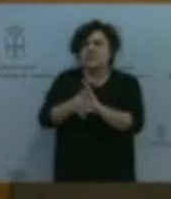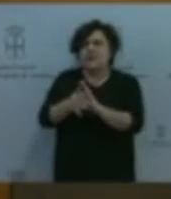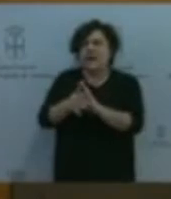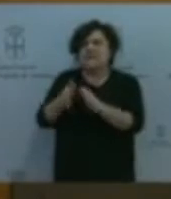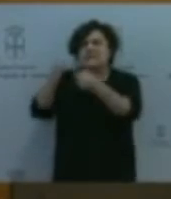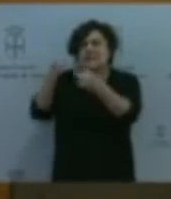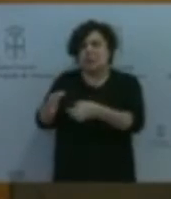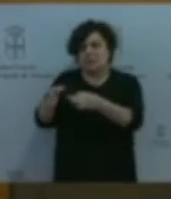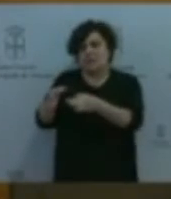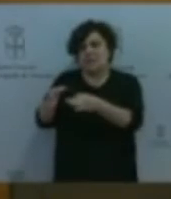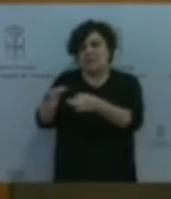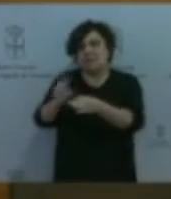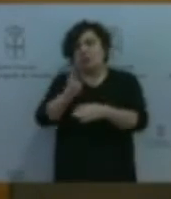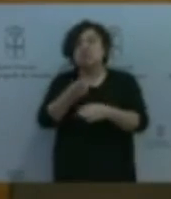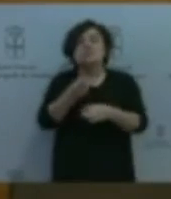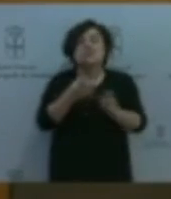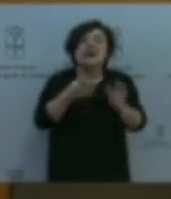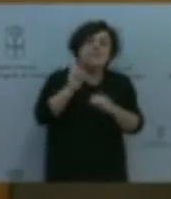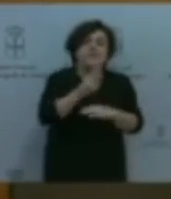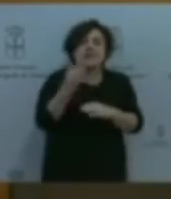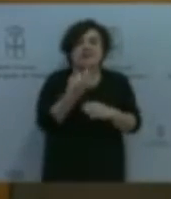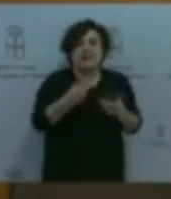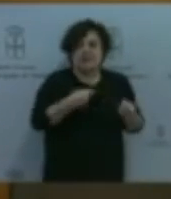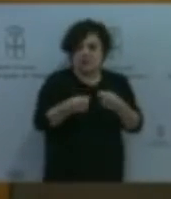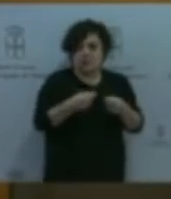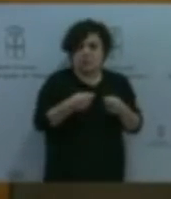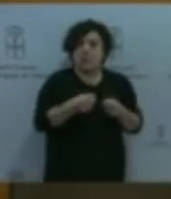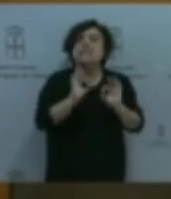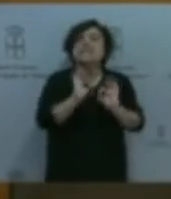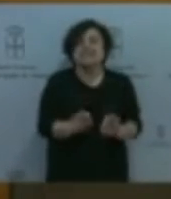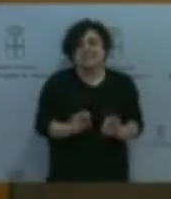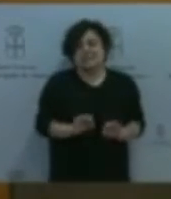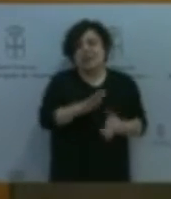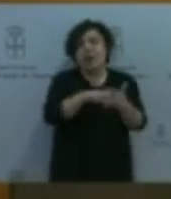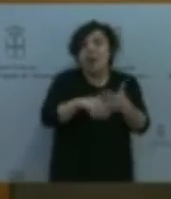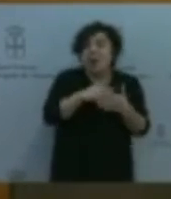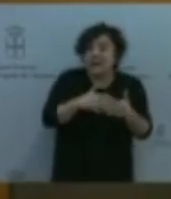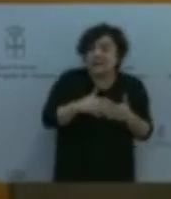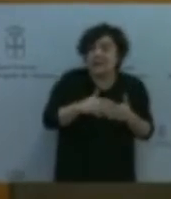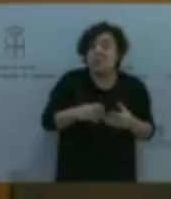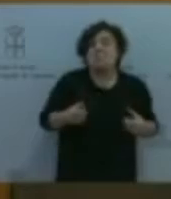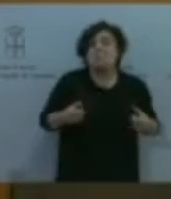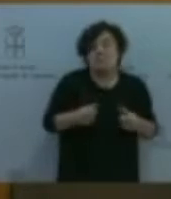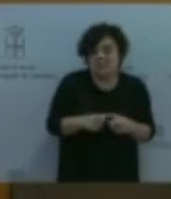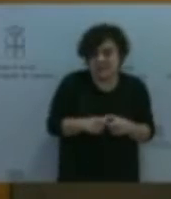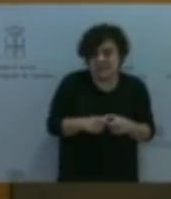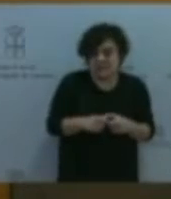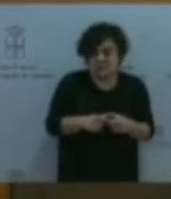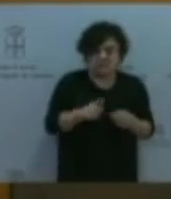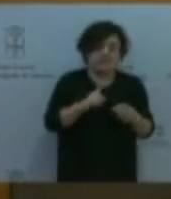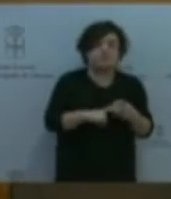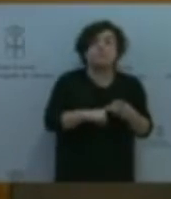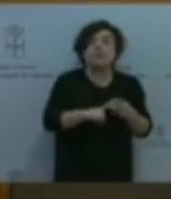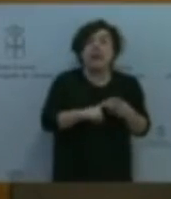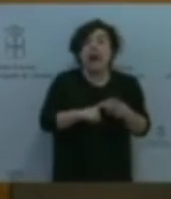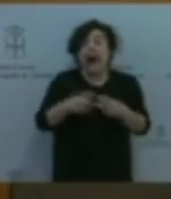haciendo un negocio para quitar frecuencias, para trasladar la venta de billetes manual a las autoventas, a las máquinas automáticas. ¿Sabe por qué?